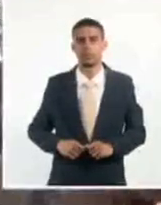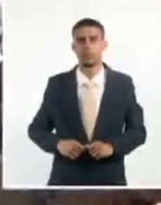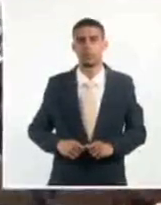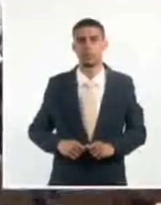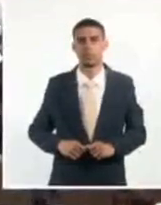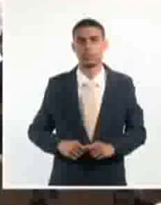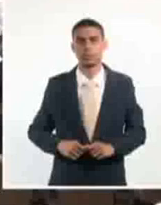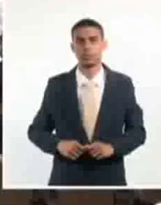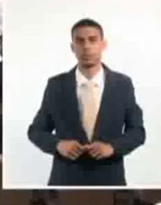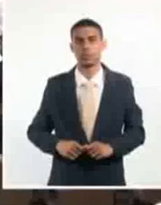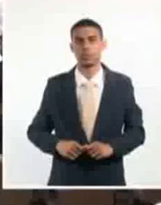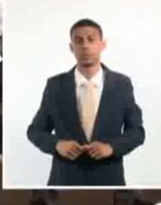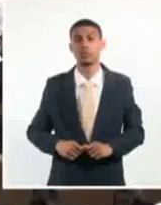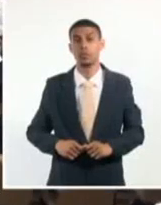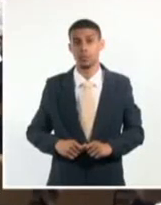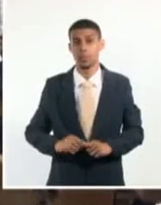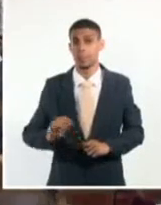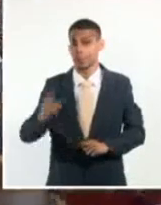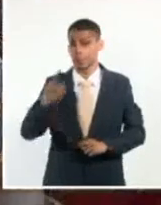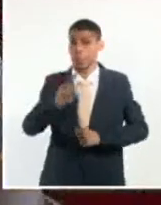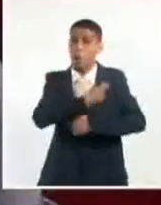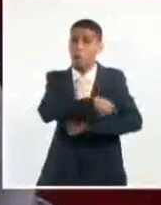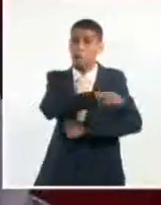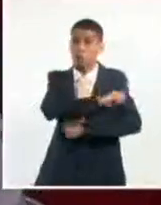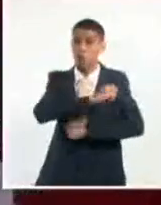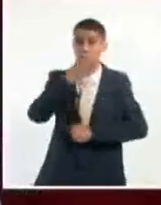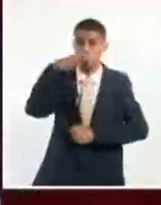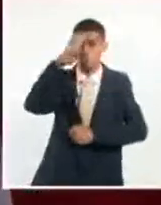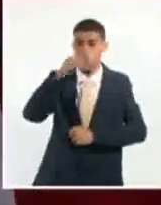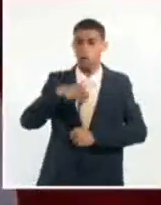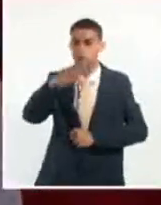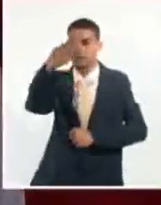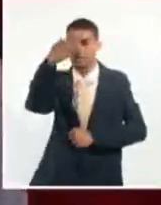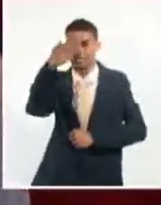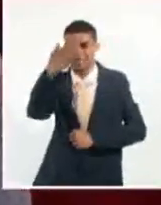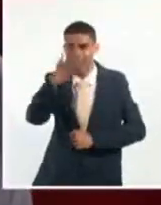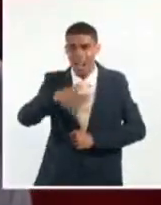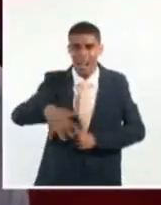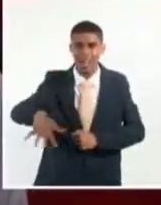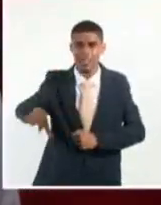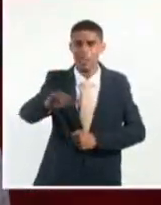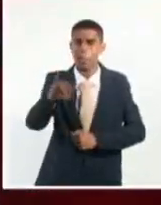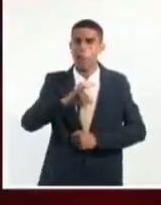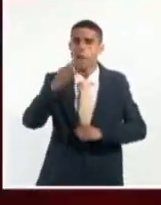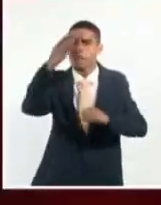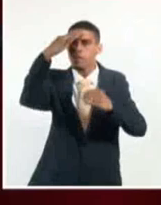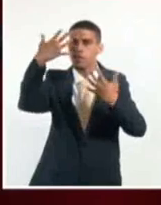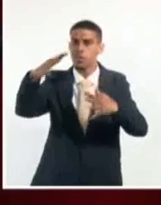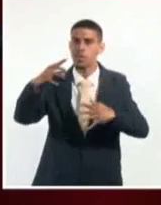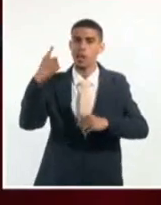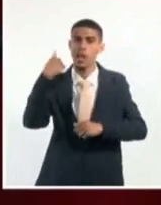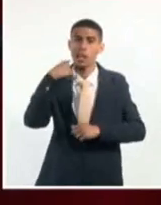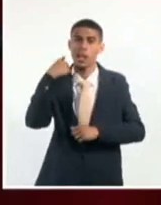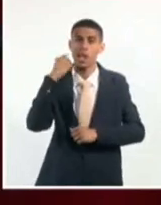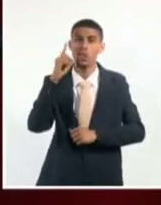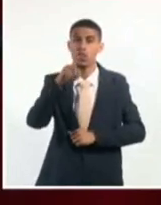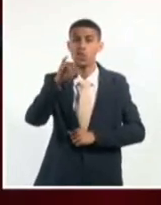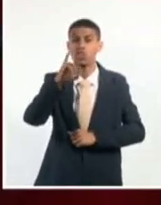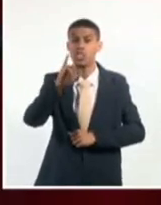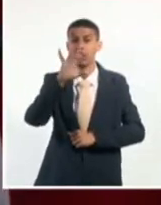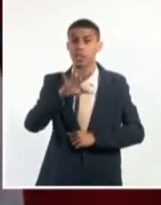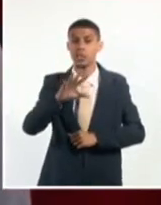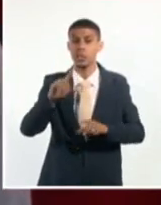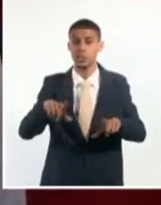Al noble y bravo pueblo cubano, gratitud infinita y nuestras felicitaciones en el año 65 de